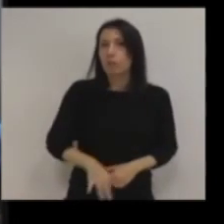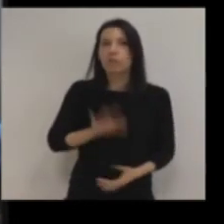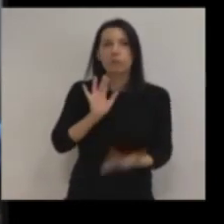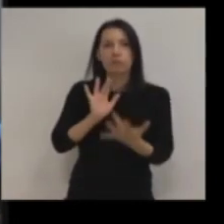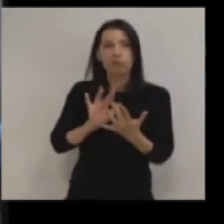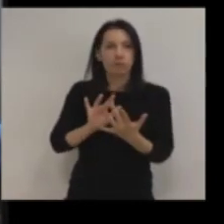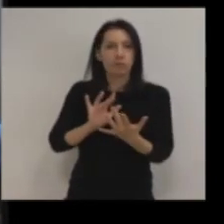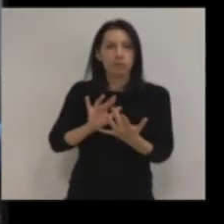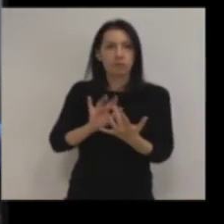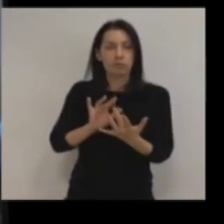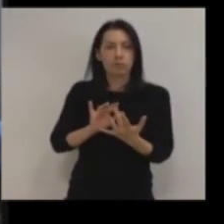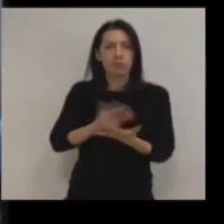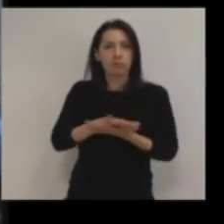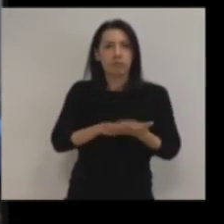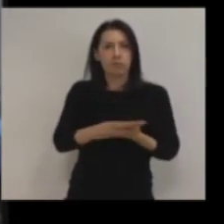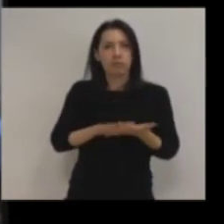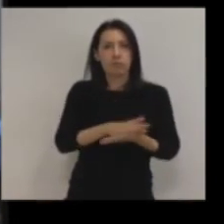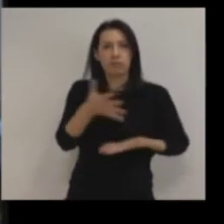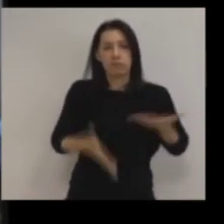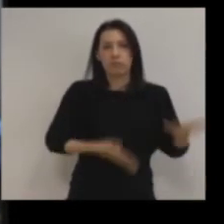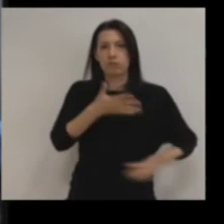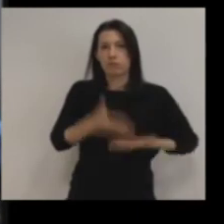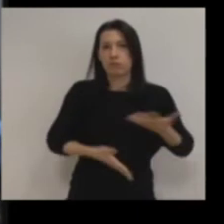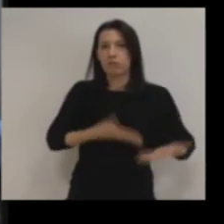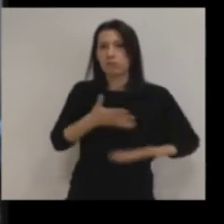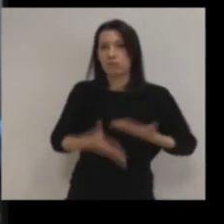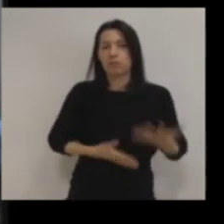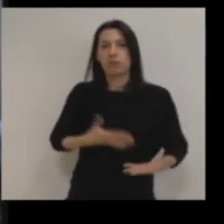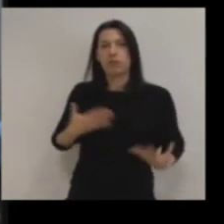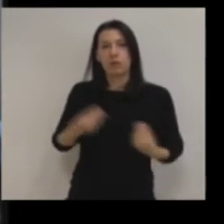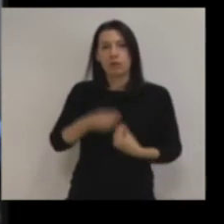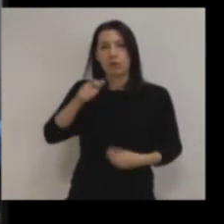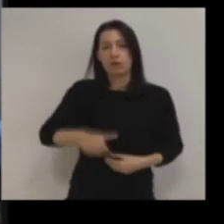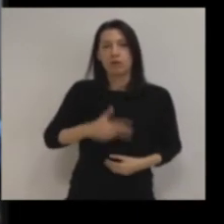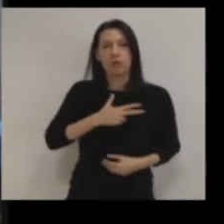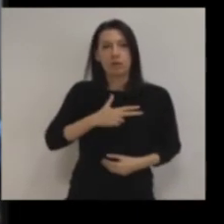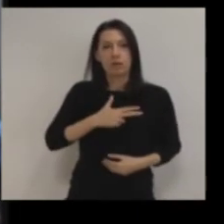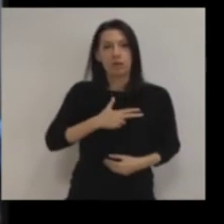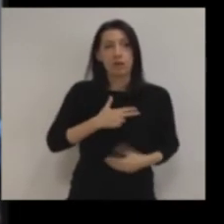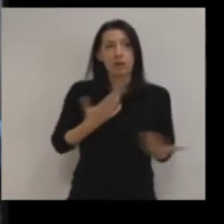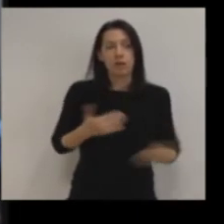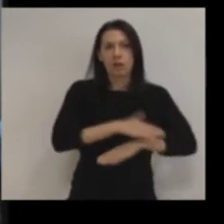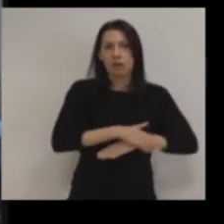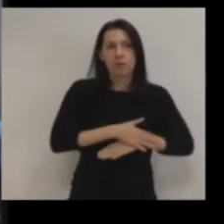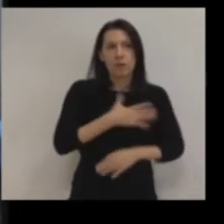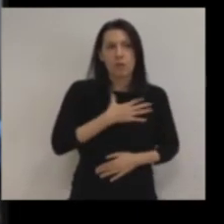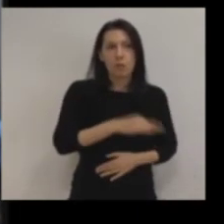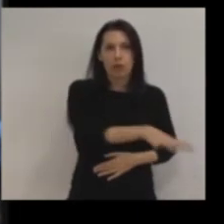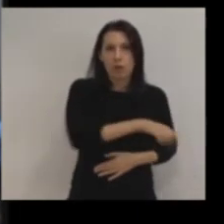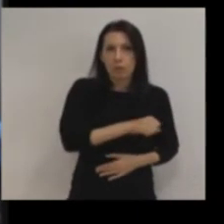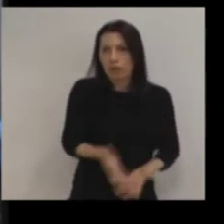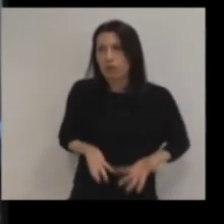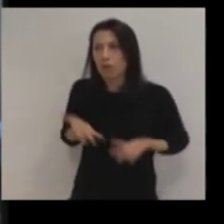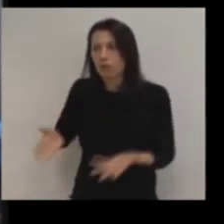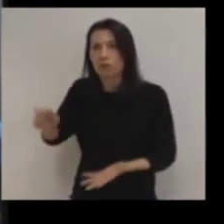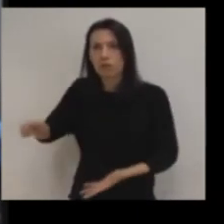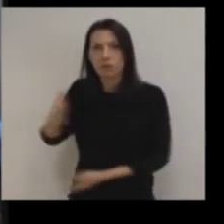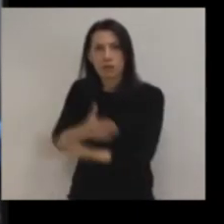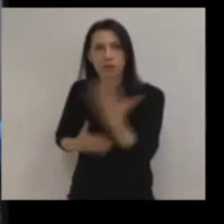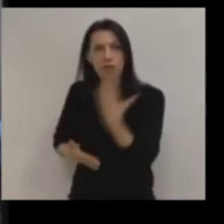en lengua de signos con el procurador o con el abogado, la administración podría proporcionarlo, puede comprarlo, puede ponerlo a su disposición,